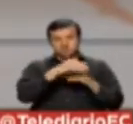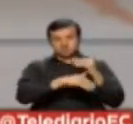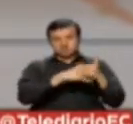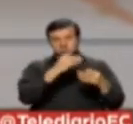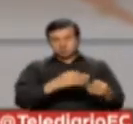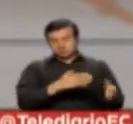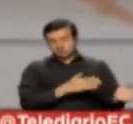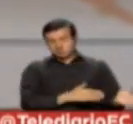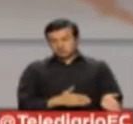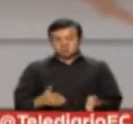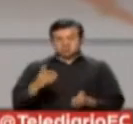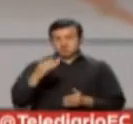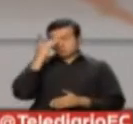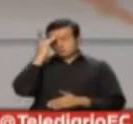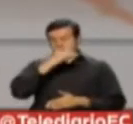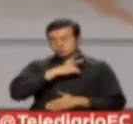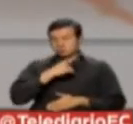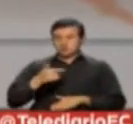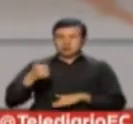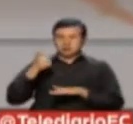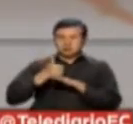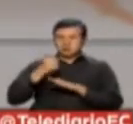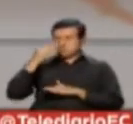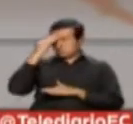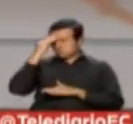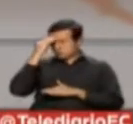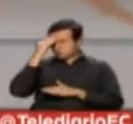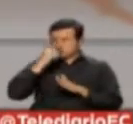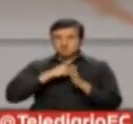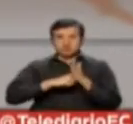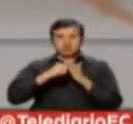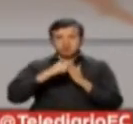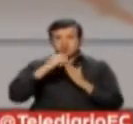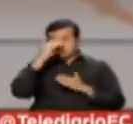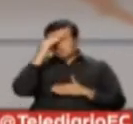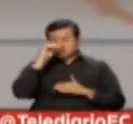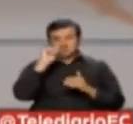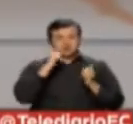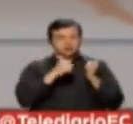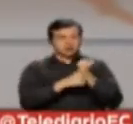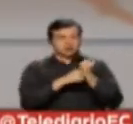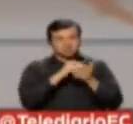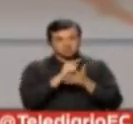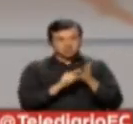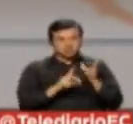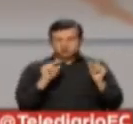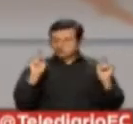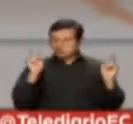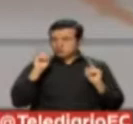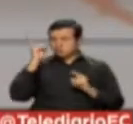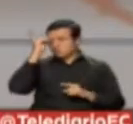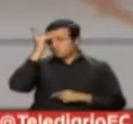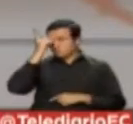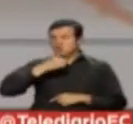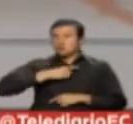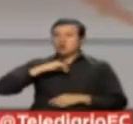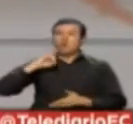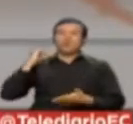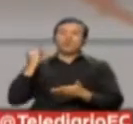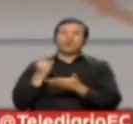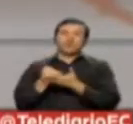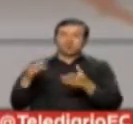proceso estándar de la decisión de la autoridad educativa la decisión del ministro o de los viceministros sino que es una decisión de una junta